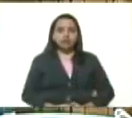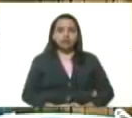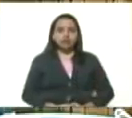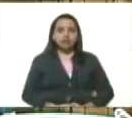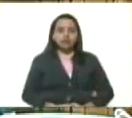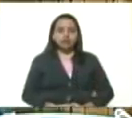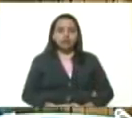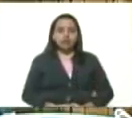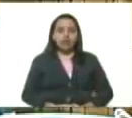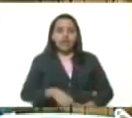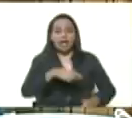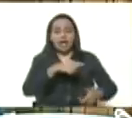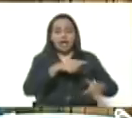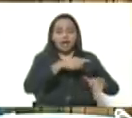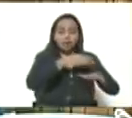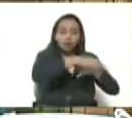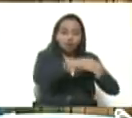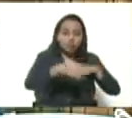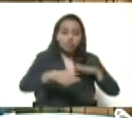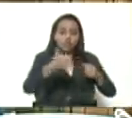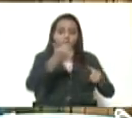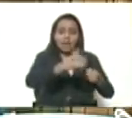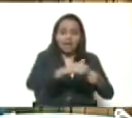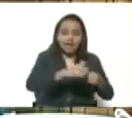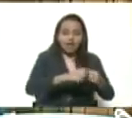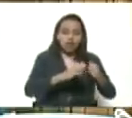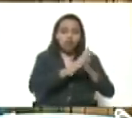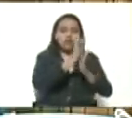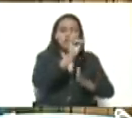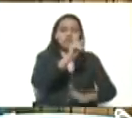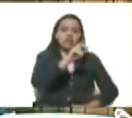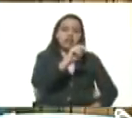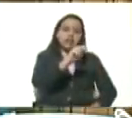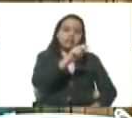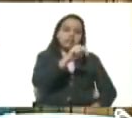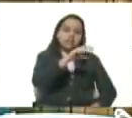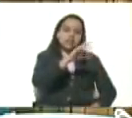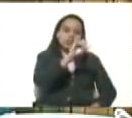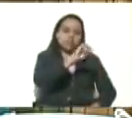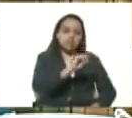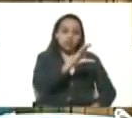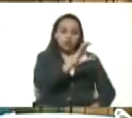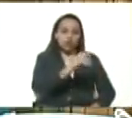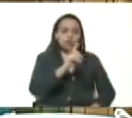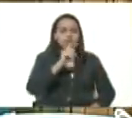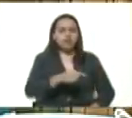En varios municipios, Maracaibo, San Francisco, allá en Cumaná.